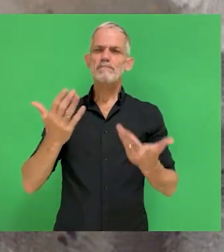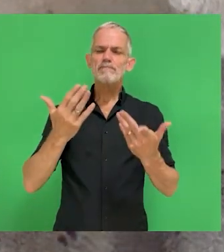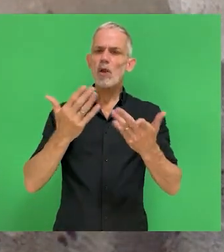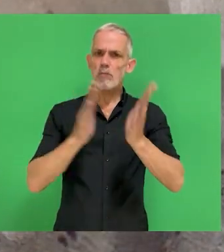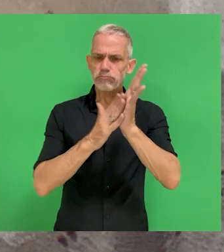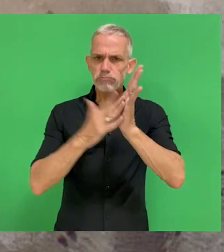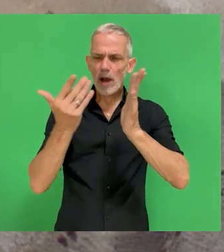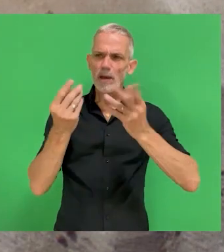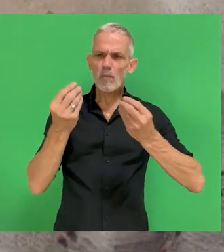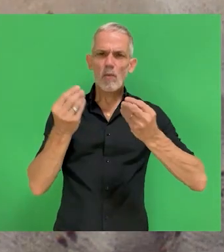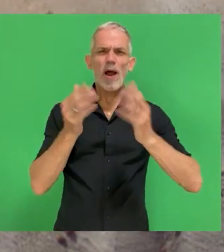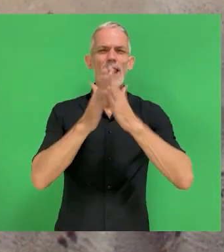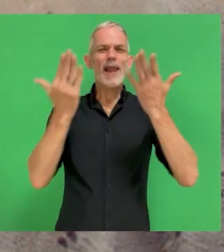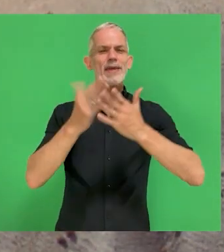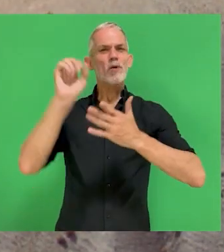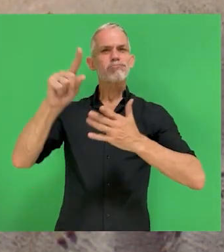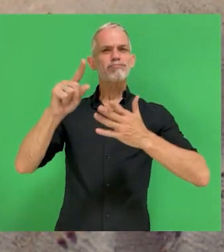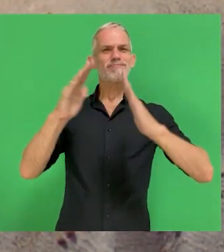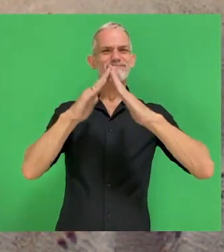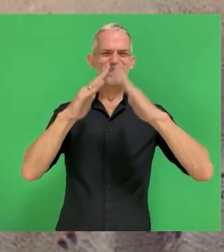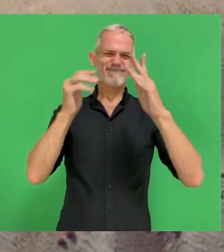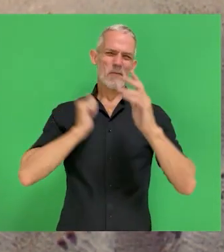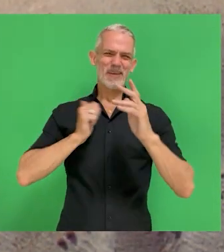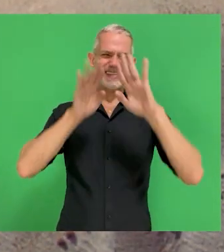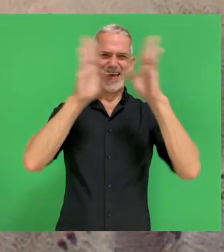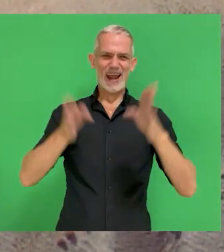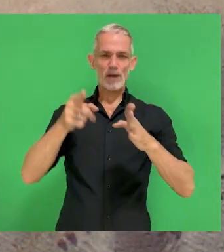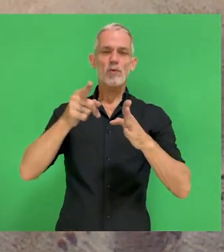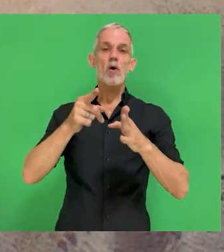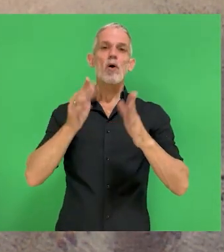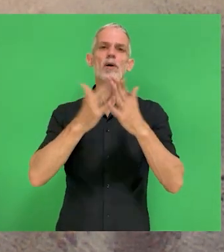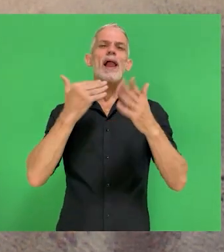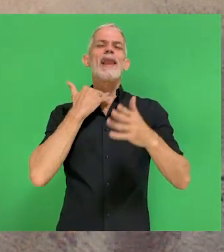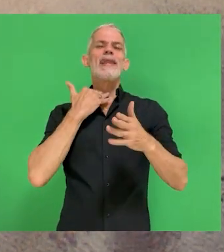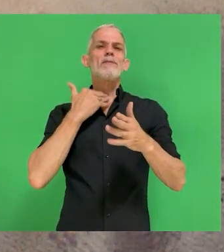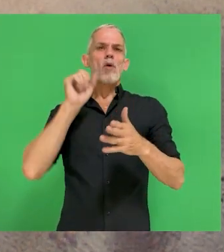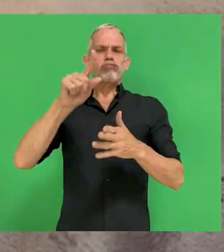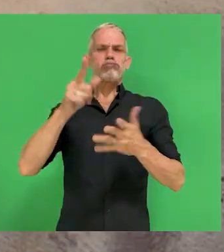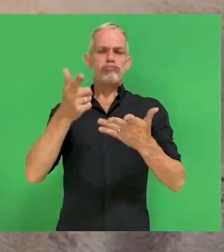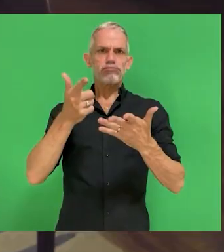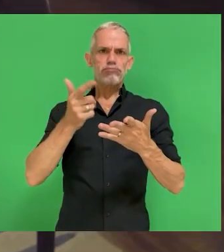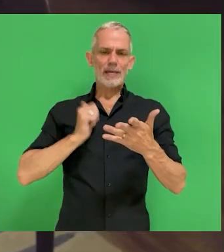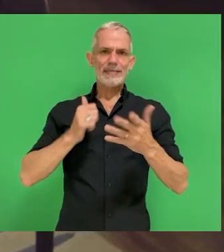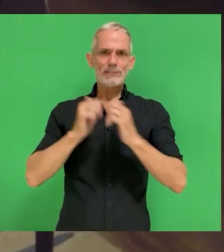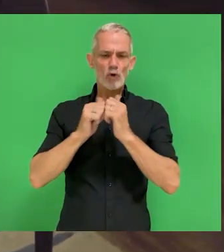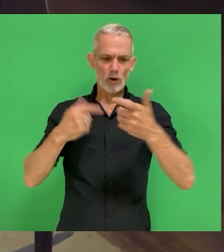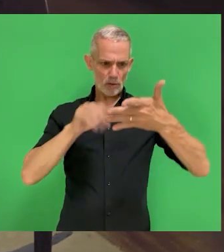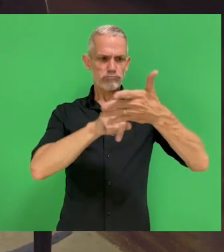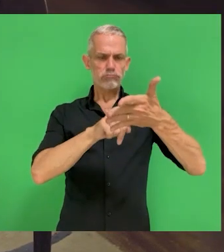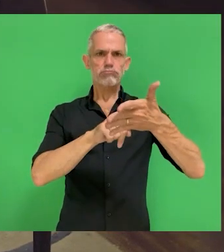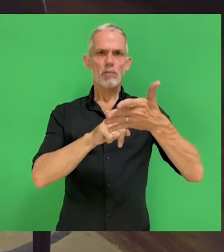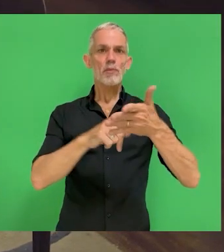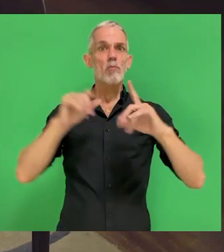de mostrar, desde el libro de la Casa Militar del bombardeo, que es un libro histórico, un hecho donde él es protagonista,